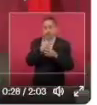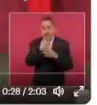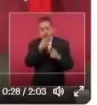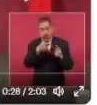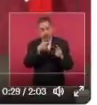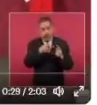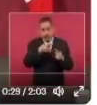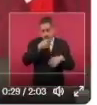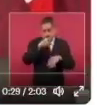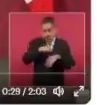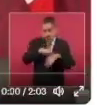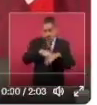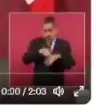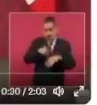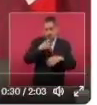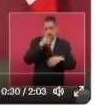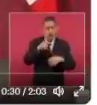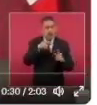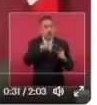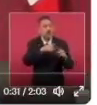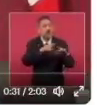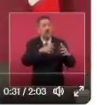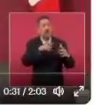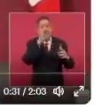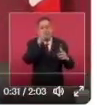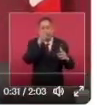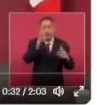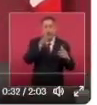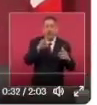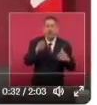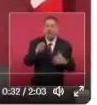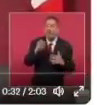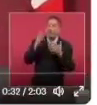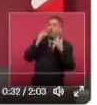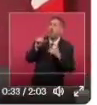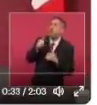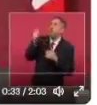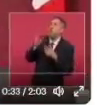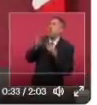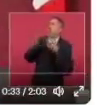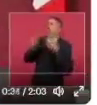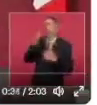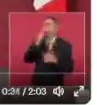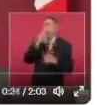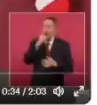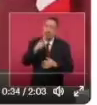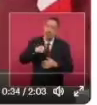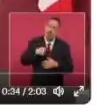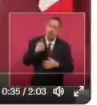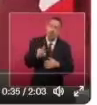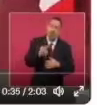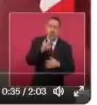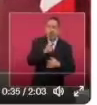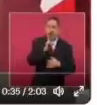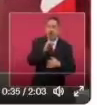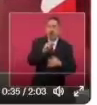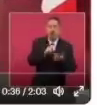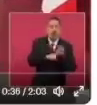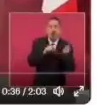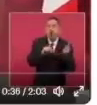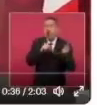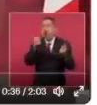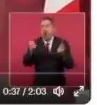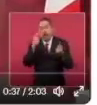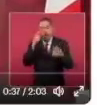así como se lo estoy diciendo, no hay todavía algo que